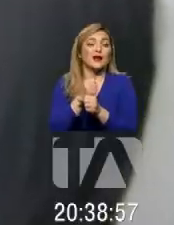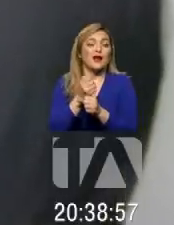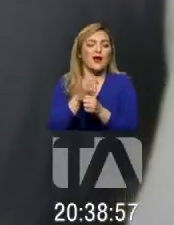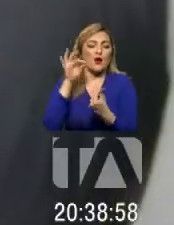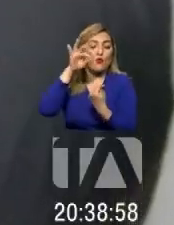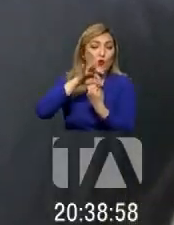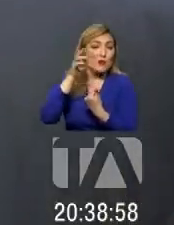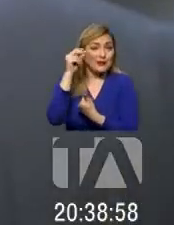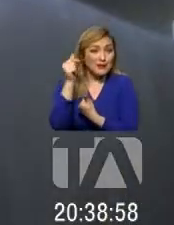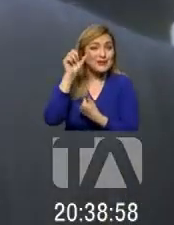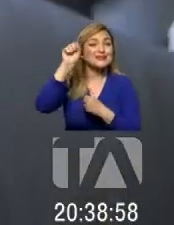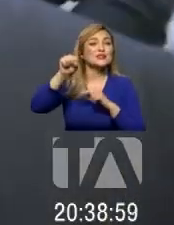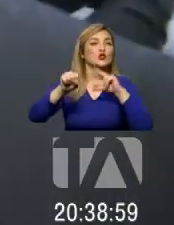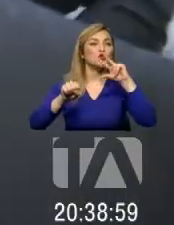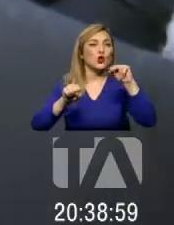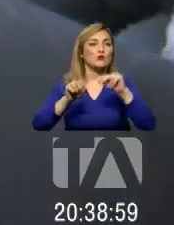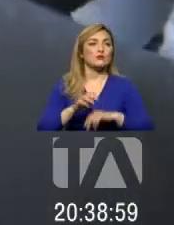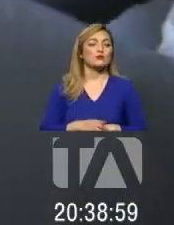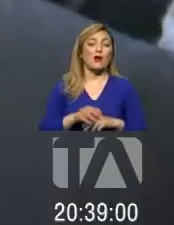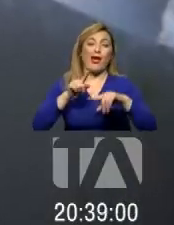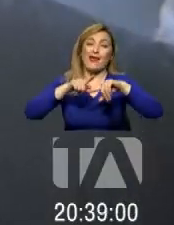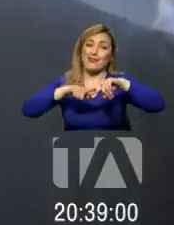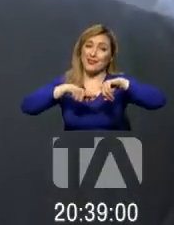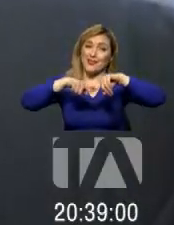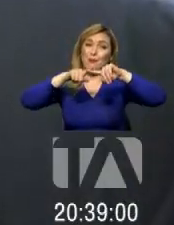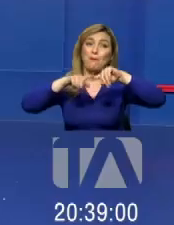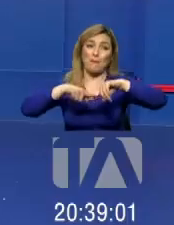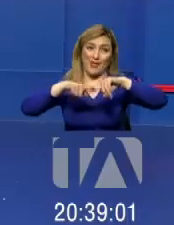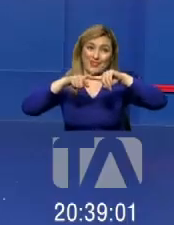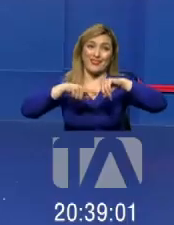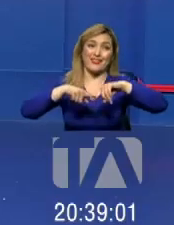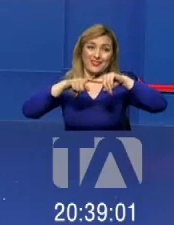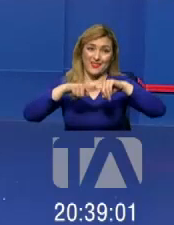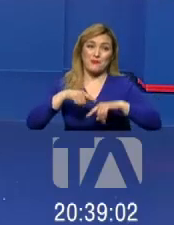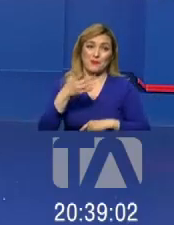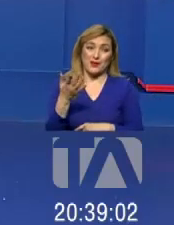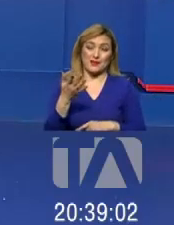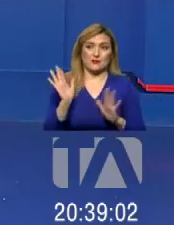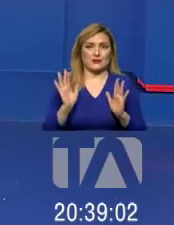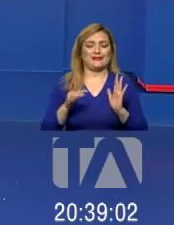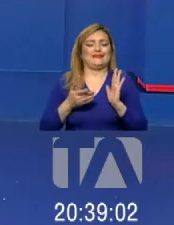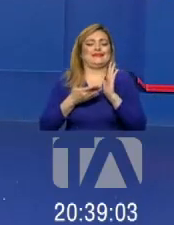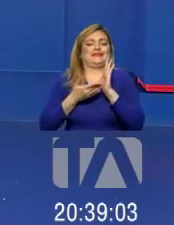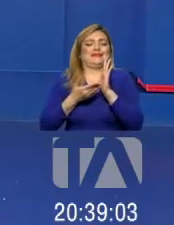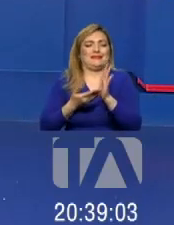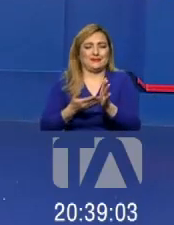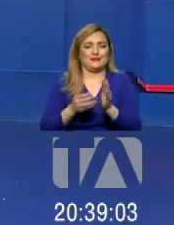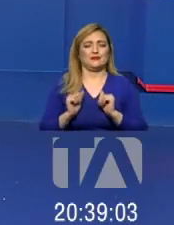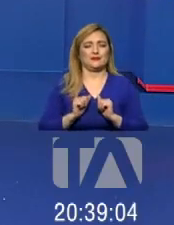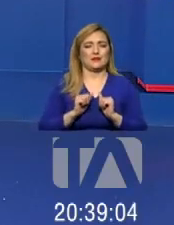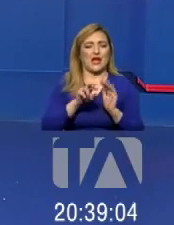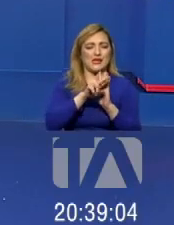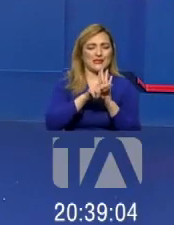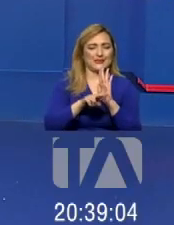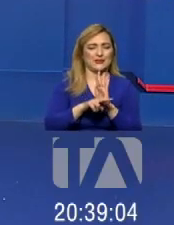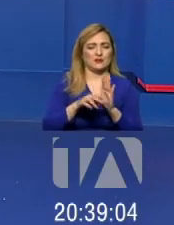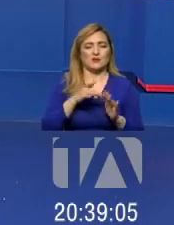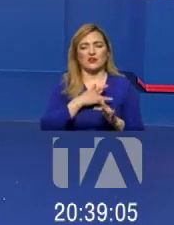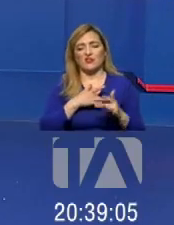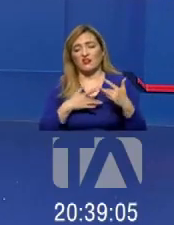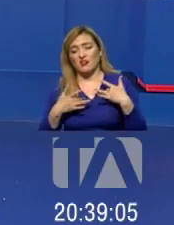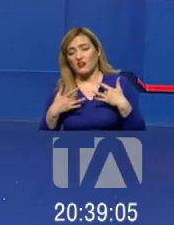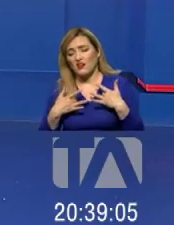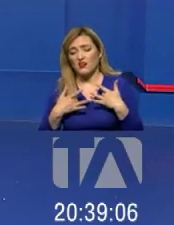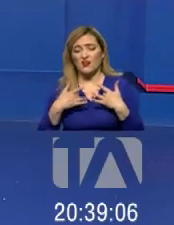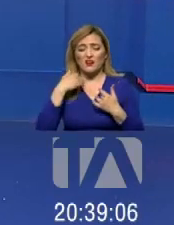sí o no? Pues la respuesta depende del vínculo epidemiológico que usted pueda tener. Si es que usted cumple alguno de los requisitos que el